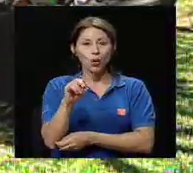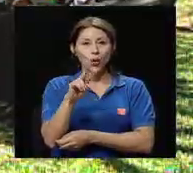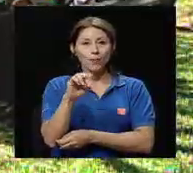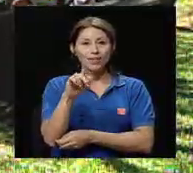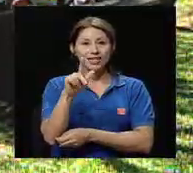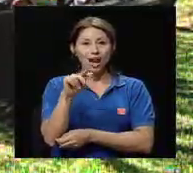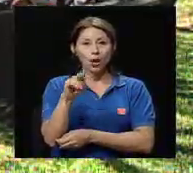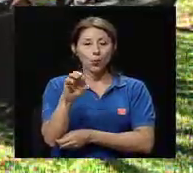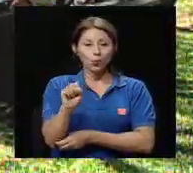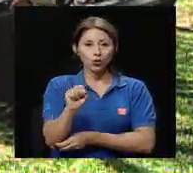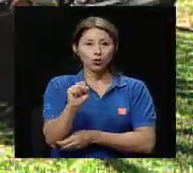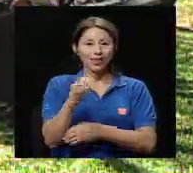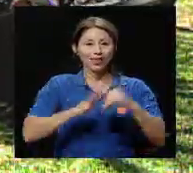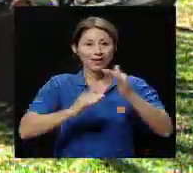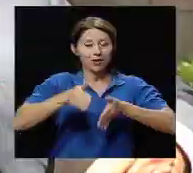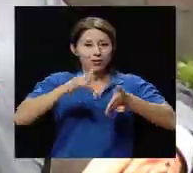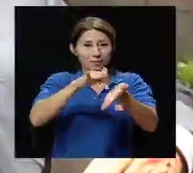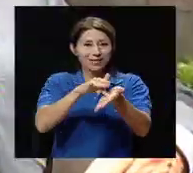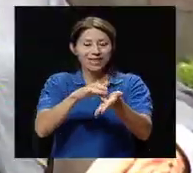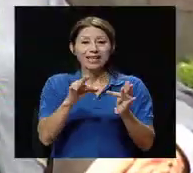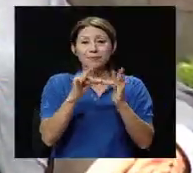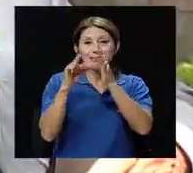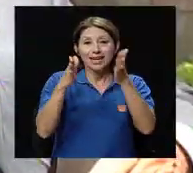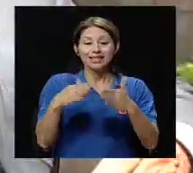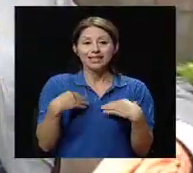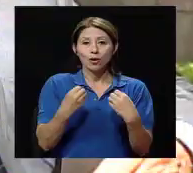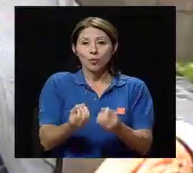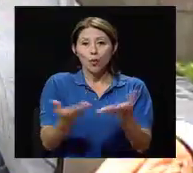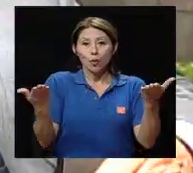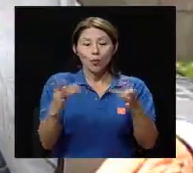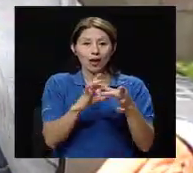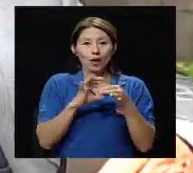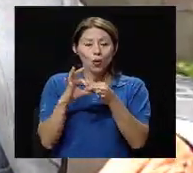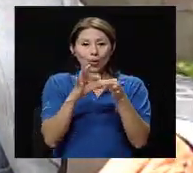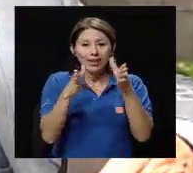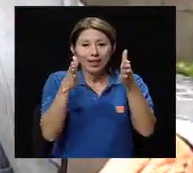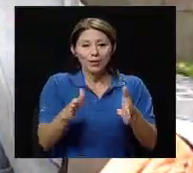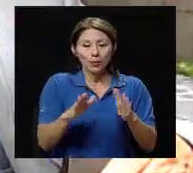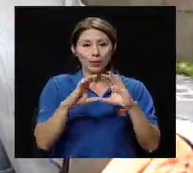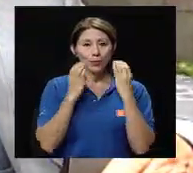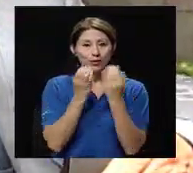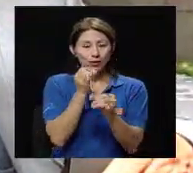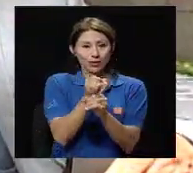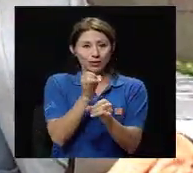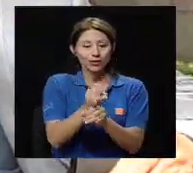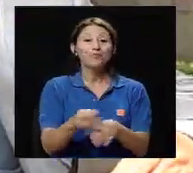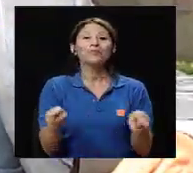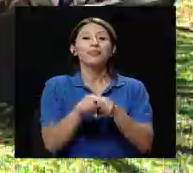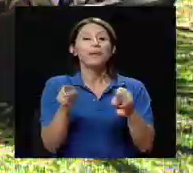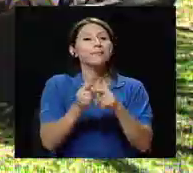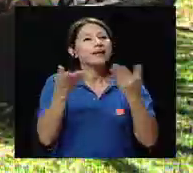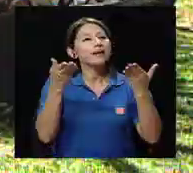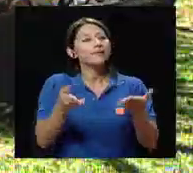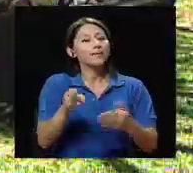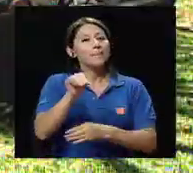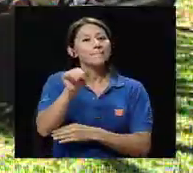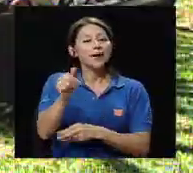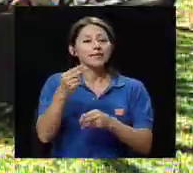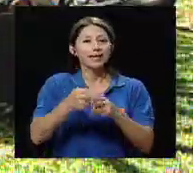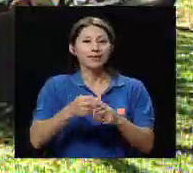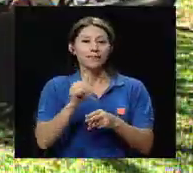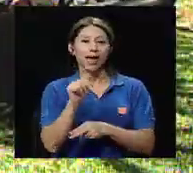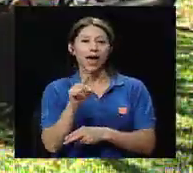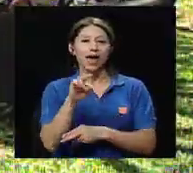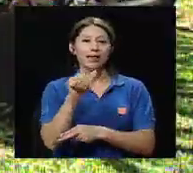Villalobos, decano de la Facultad de Medicina, especialista en salud pública y coordinador de esta comisión institucional. También nos acompaña